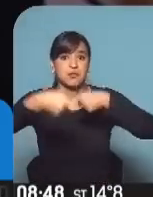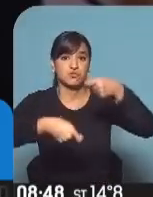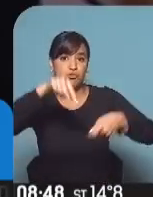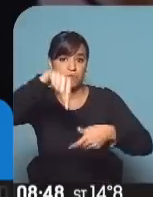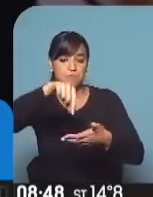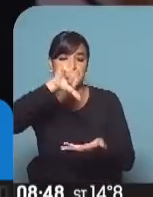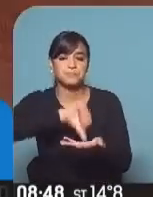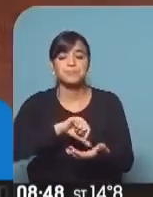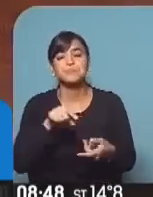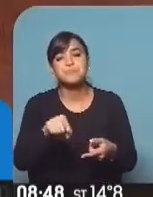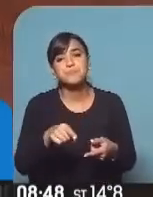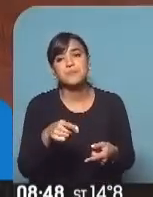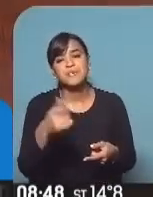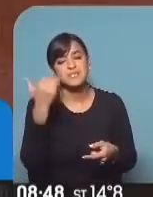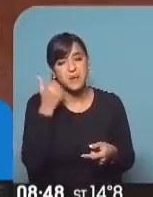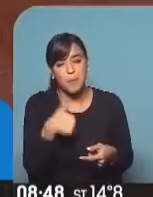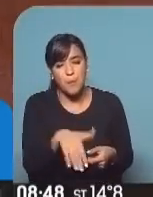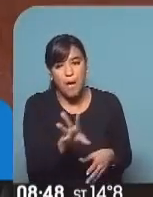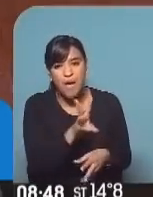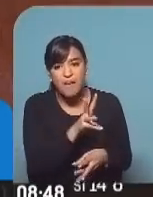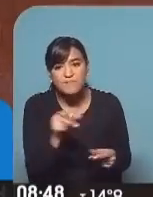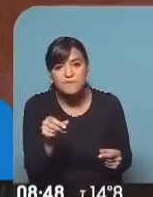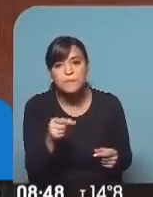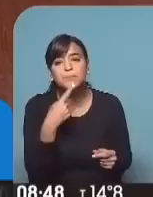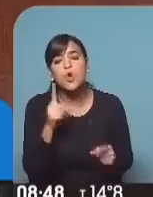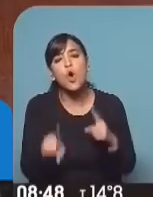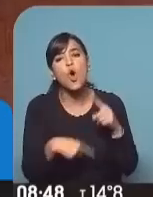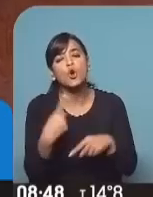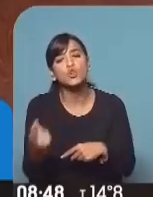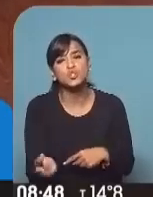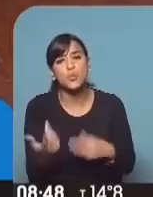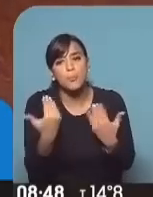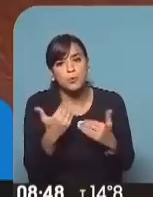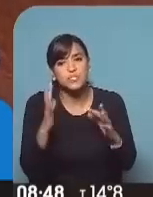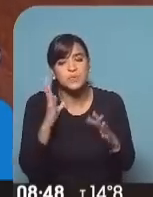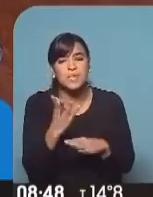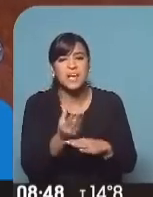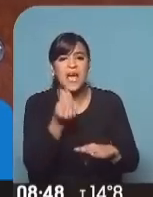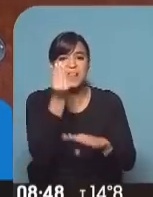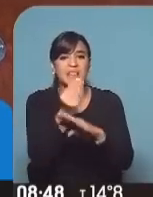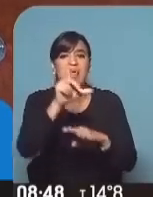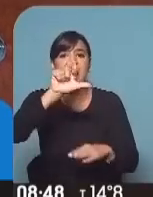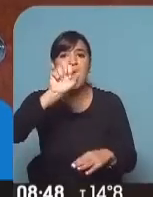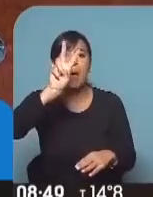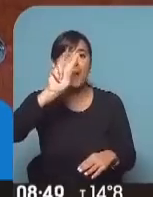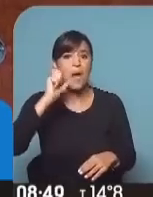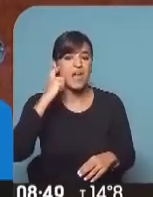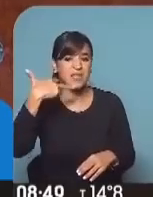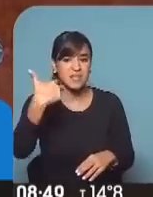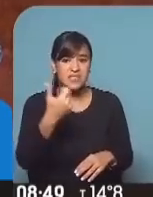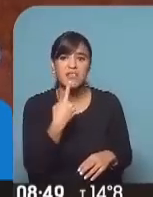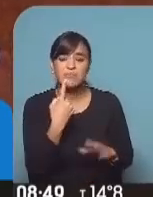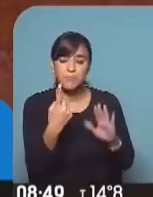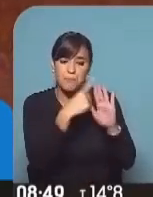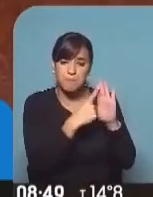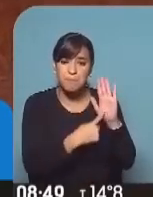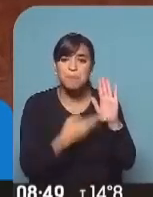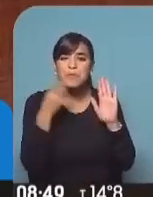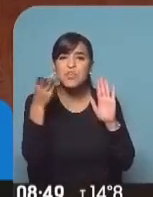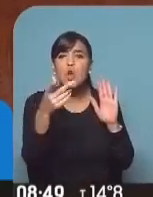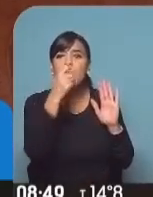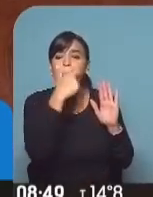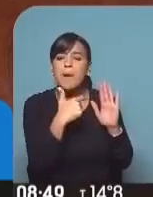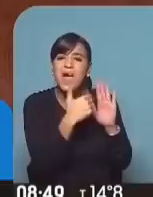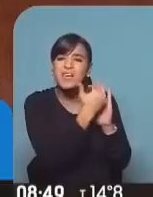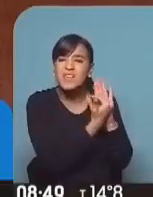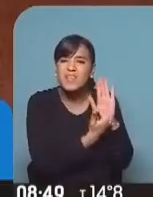y precisamente y para finalizar diputado otro de los posibles candidatos lavagna le pidió a macri que incluya medidas que apunten a la